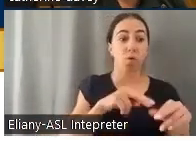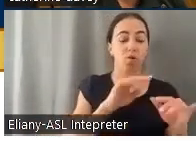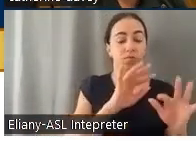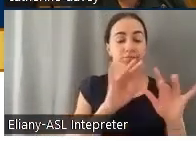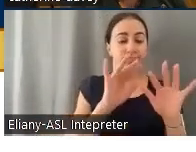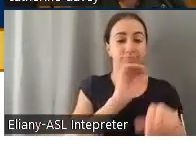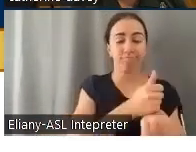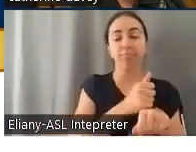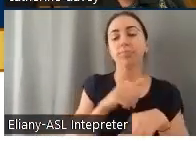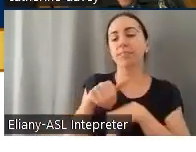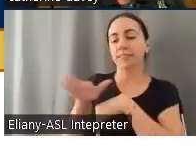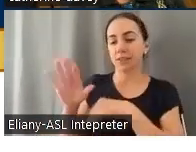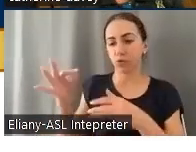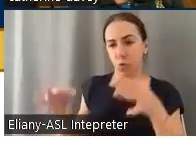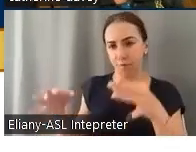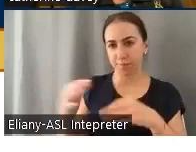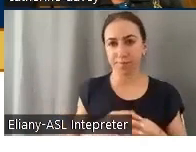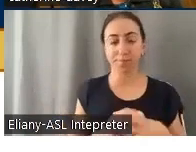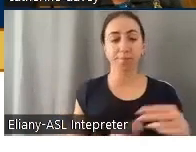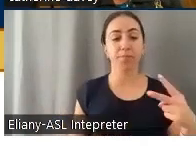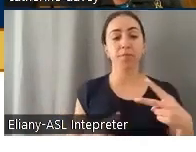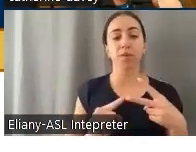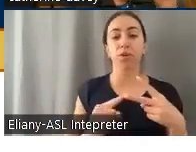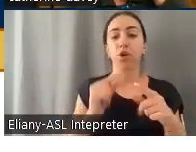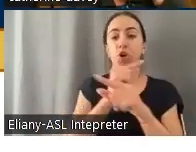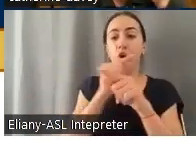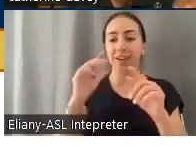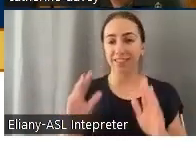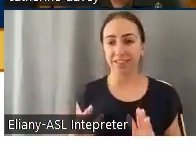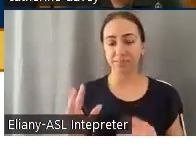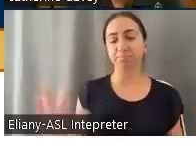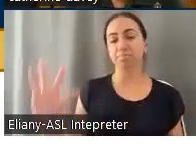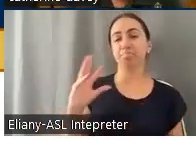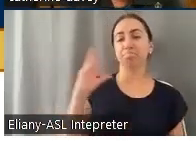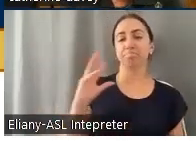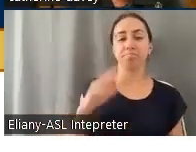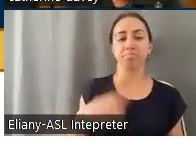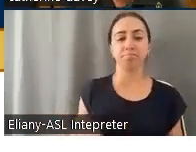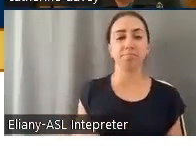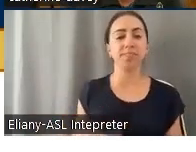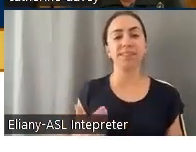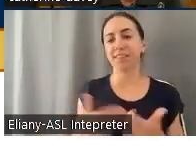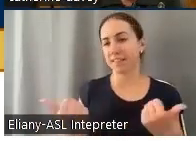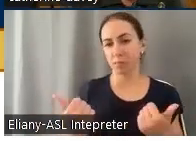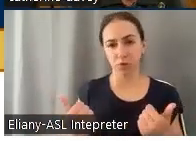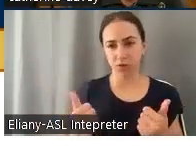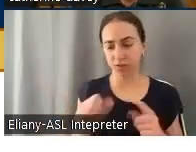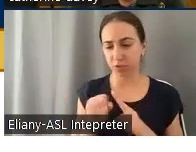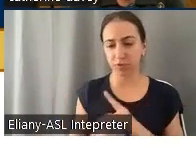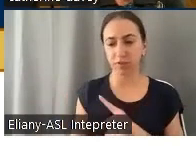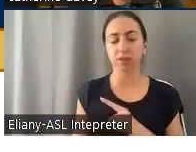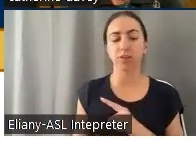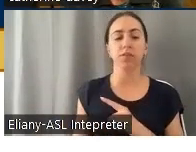el informe al tribunal. Una tutela sucede en el pasado, era un